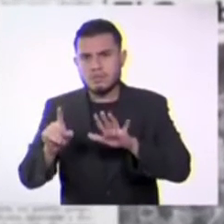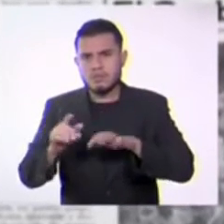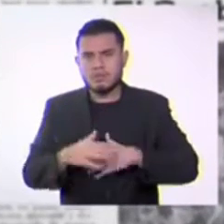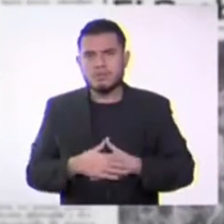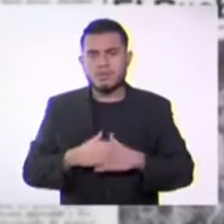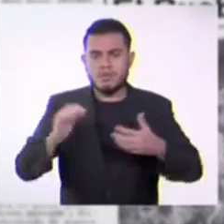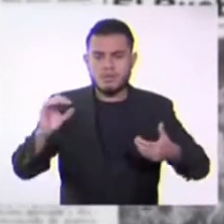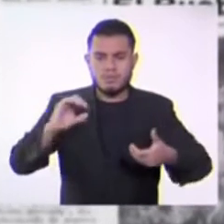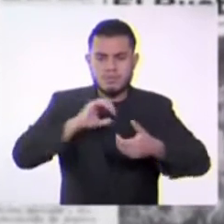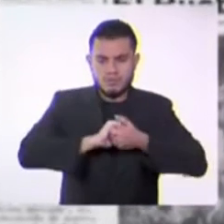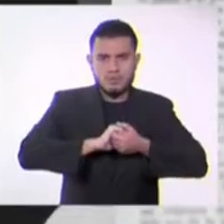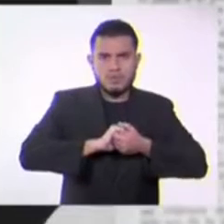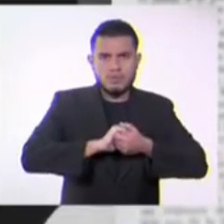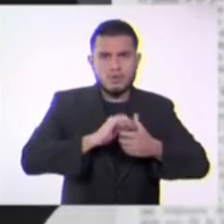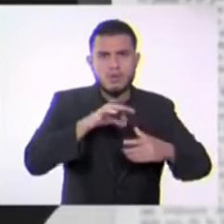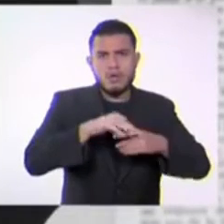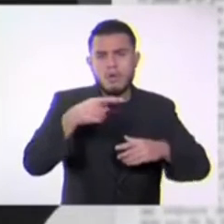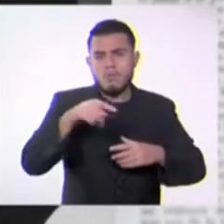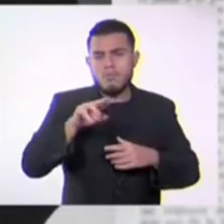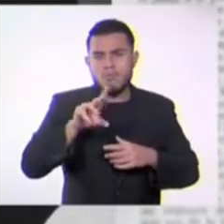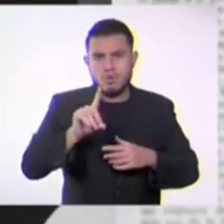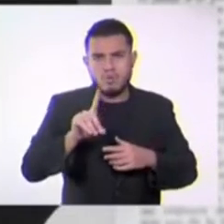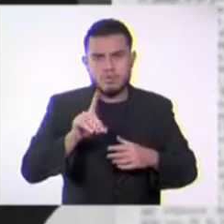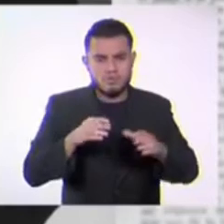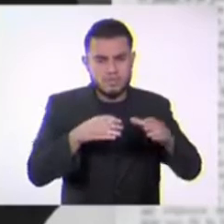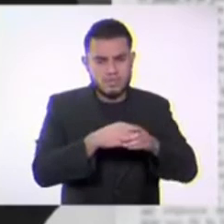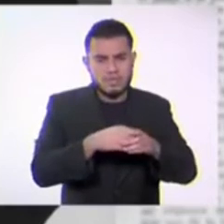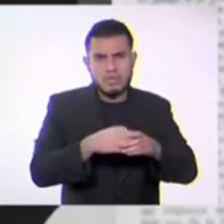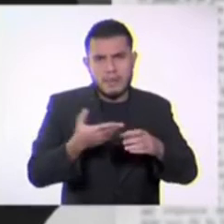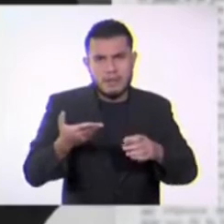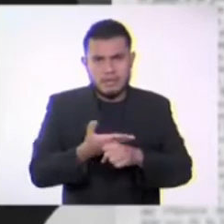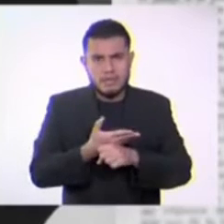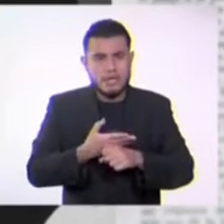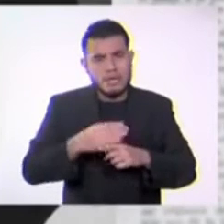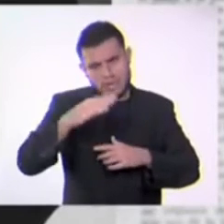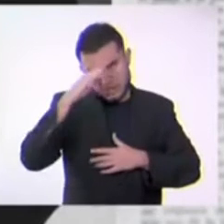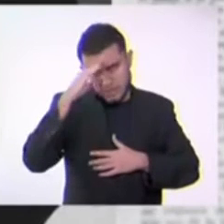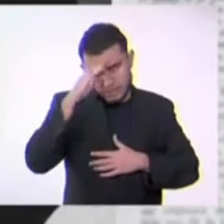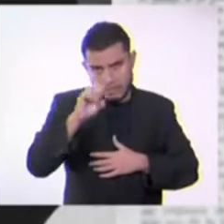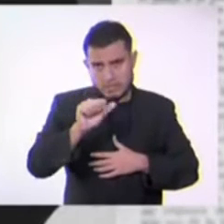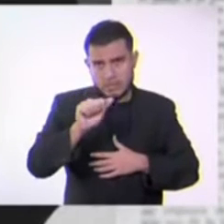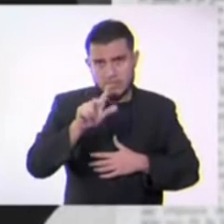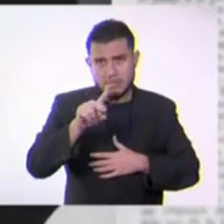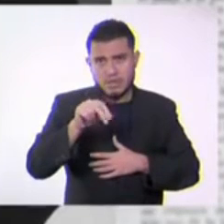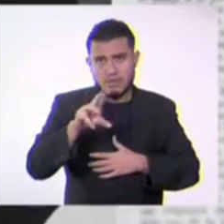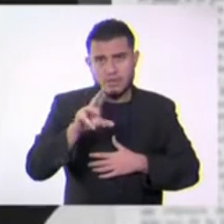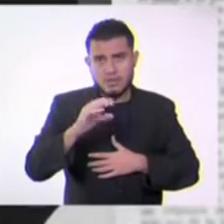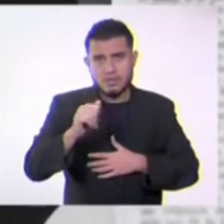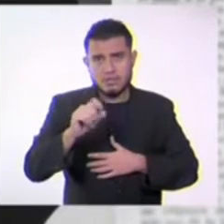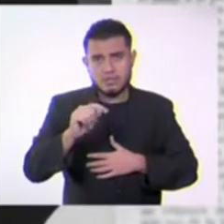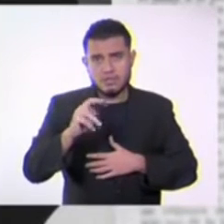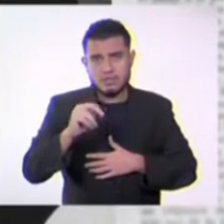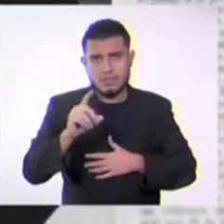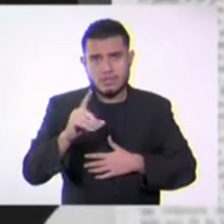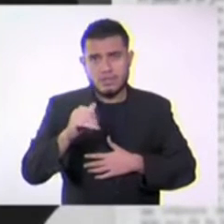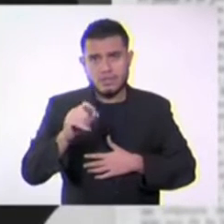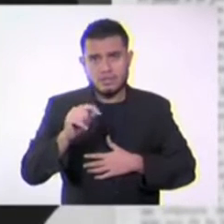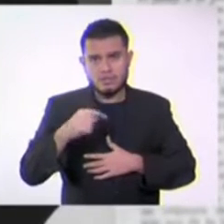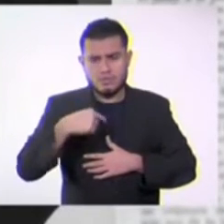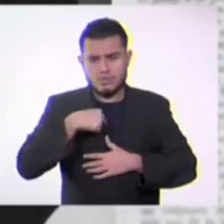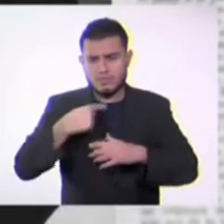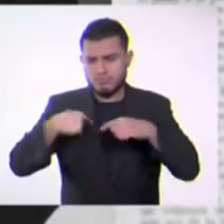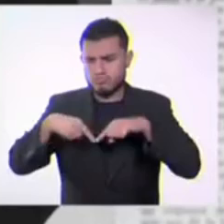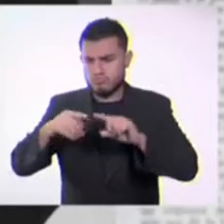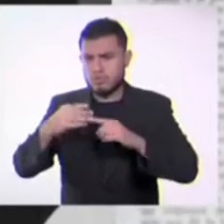Unificación Demócrata, PRUD, después de sacar del poder al general Salvador Castaneda Castro, quien tenía la idea de continuar en la